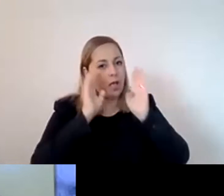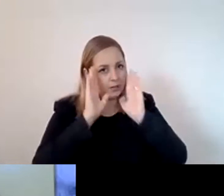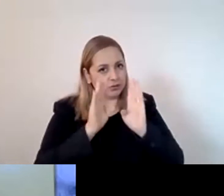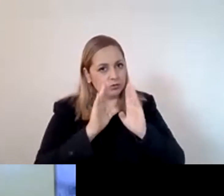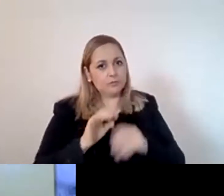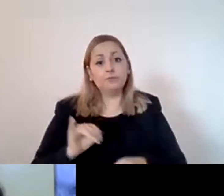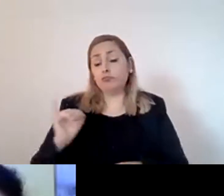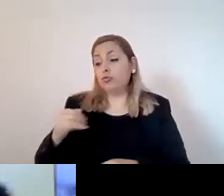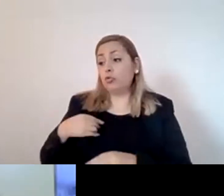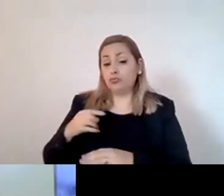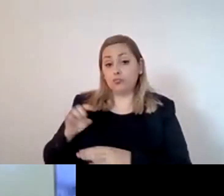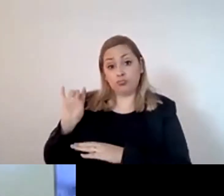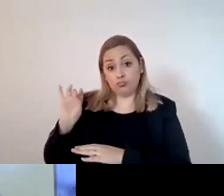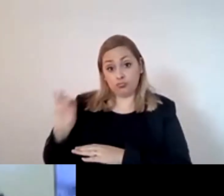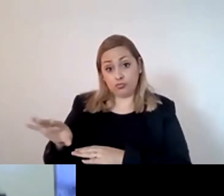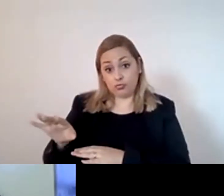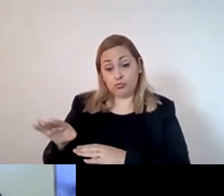Te los dejo a ti, pues.